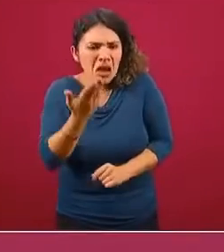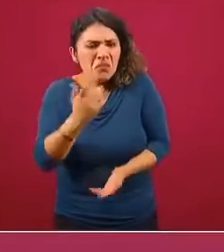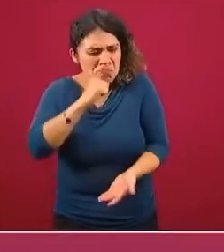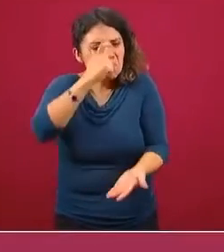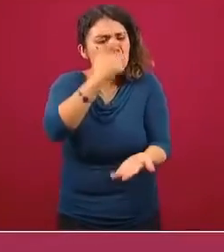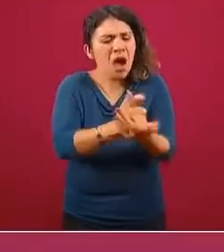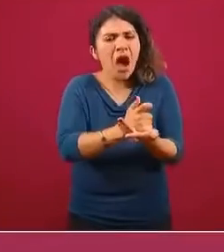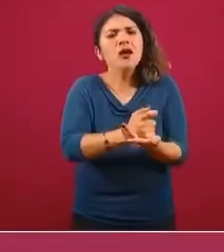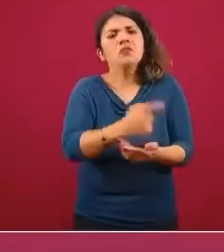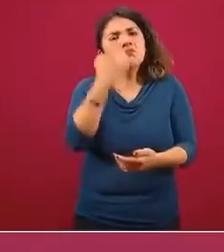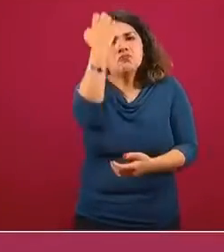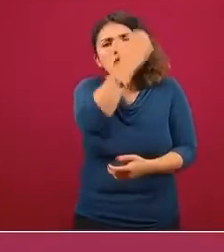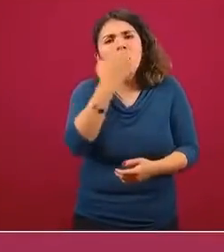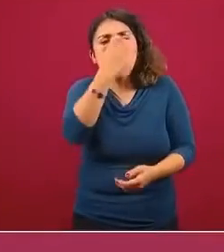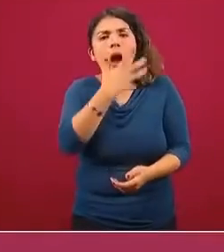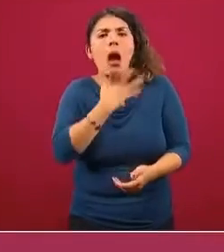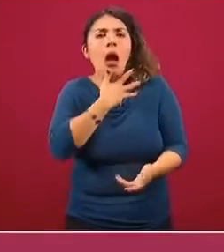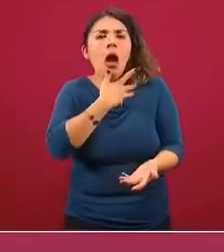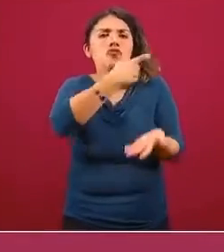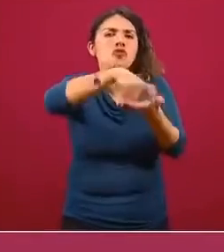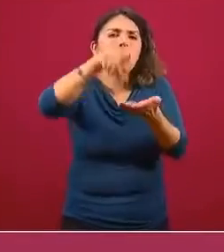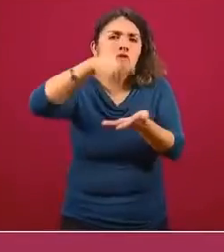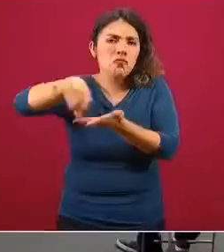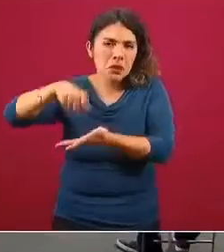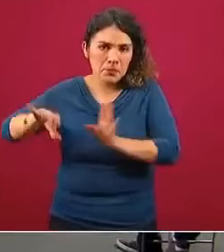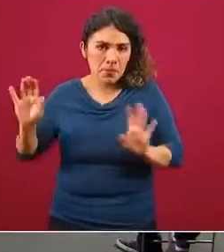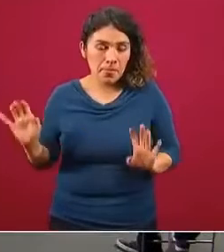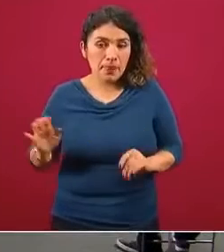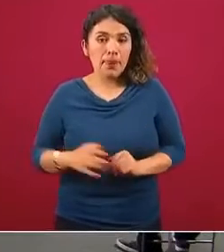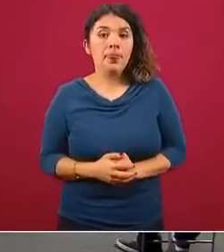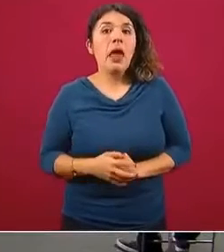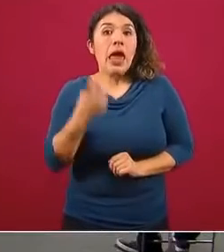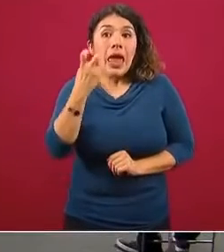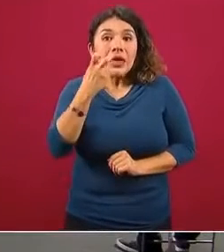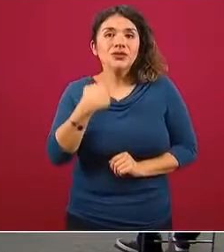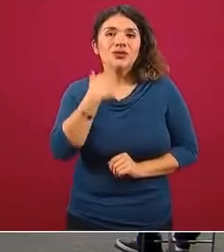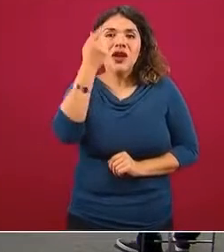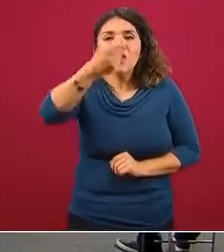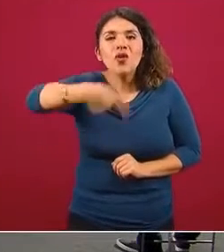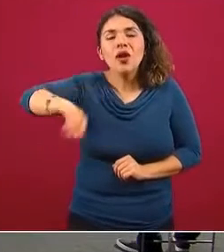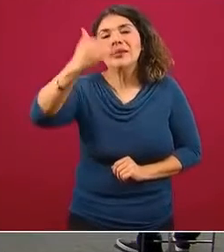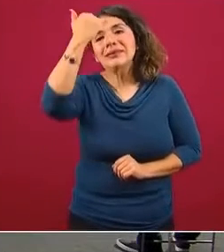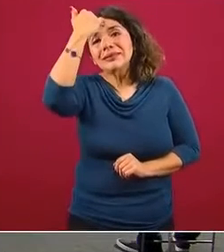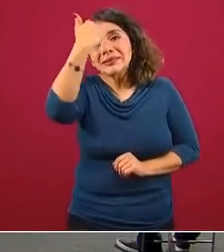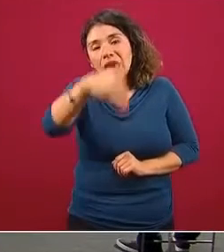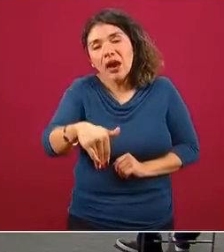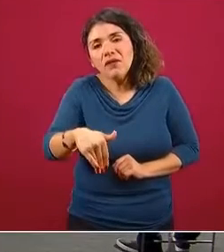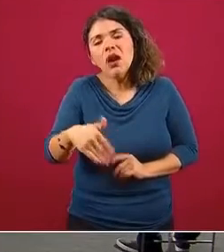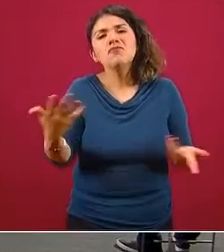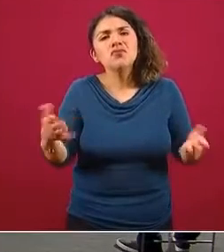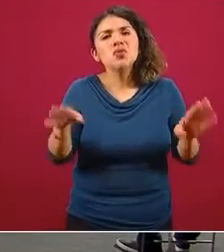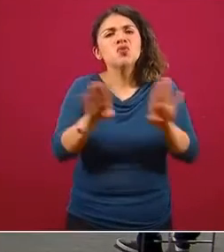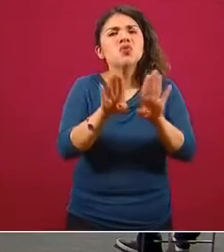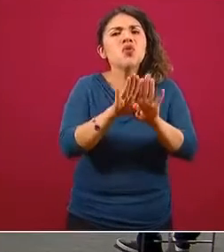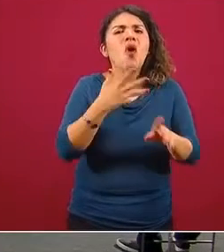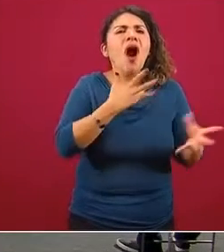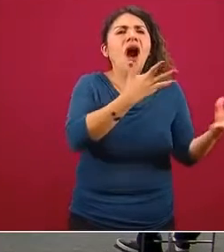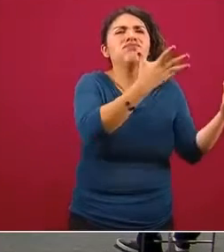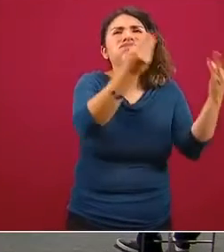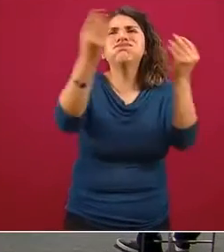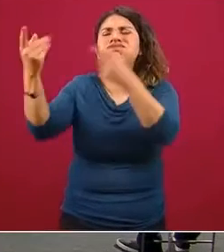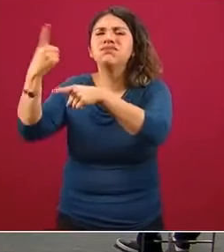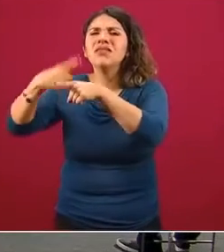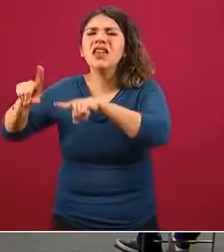la paga y se encuentra la prueba. Queríamos compartir con esto cuál es la diversidad que hay en el